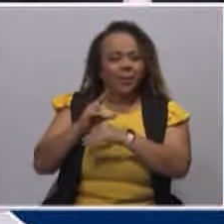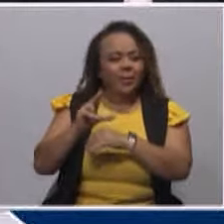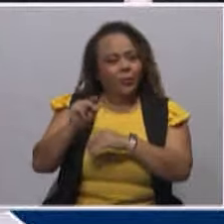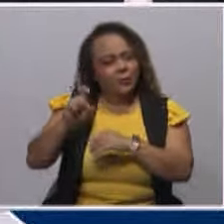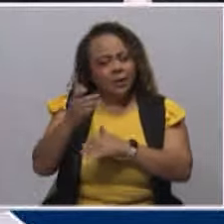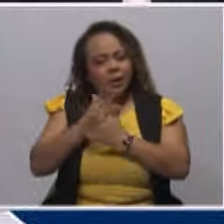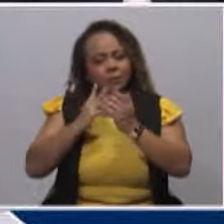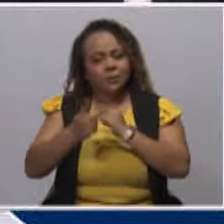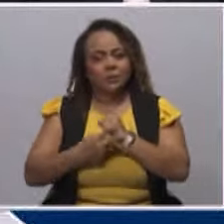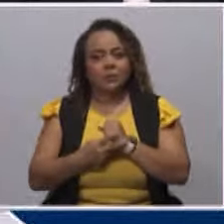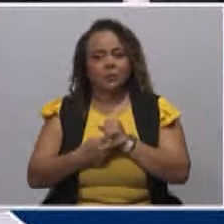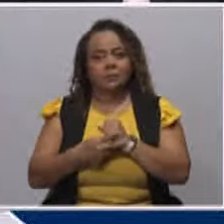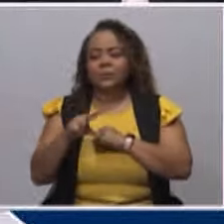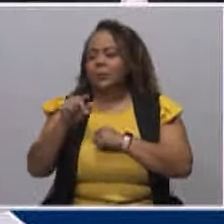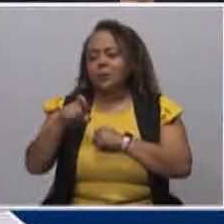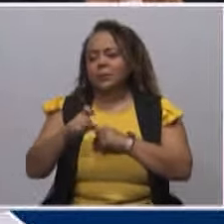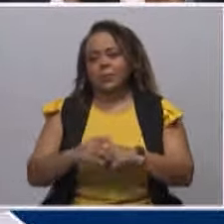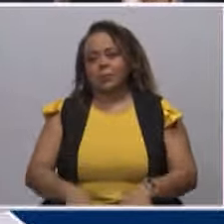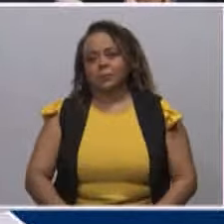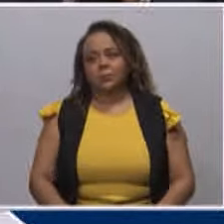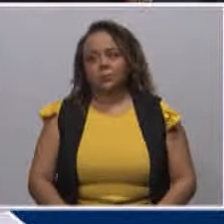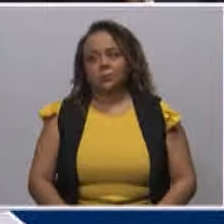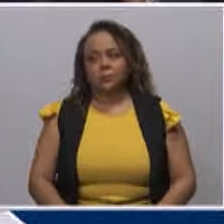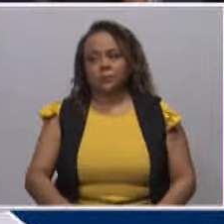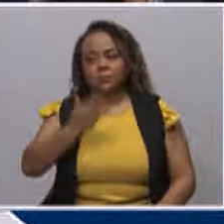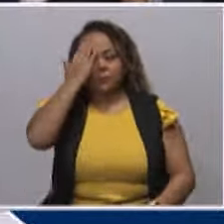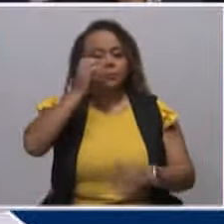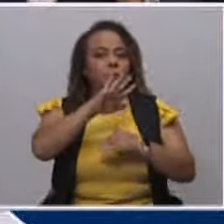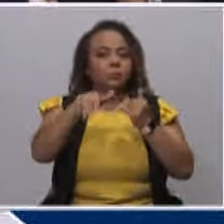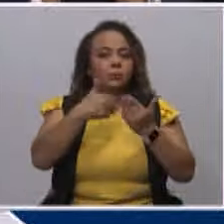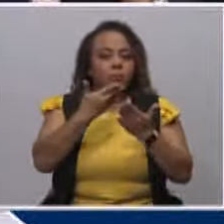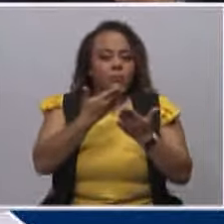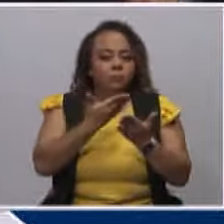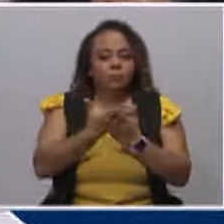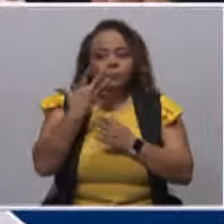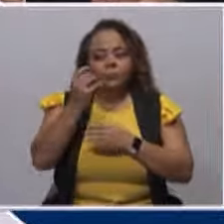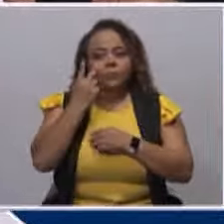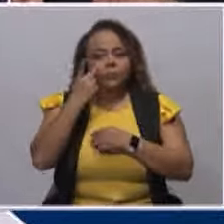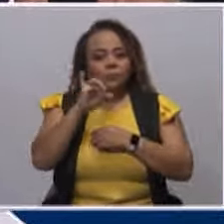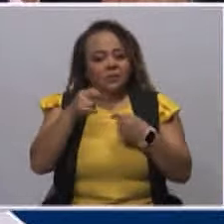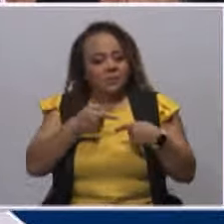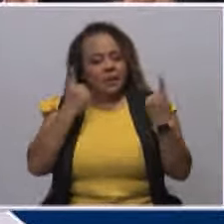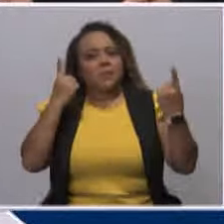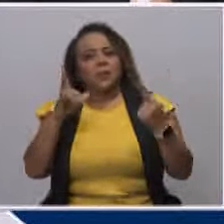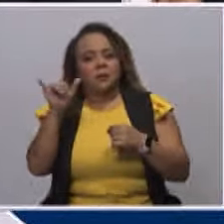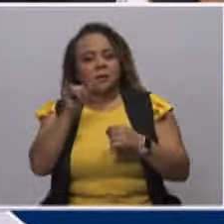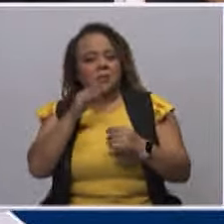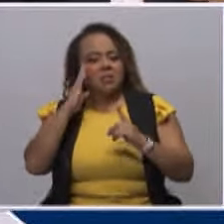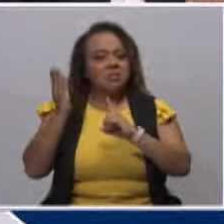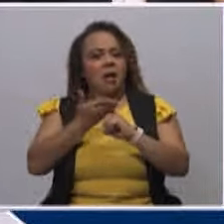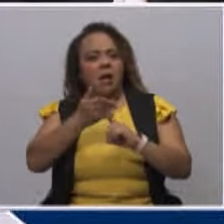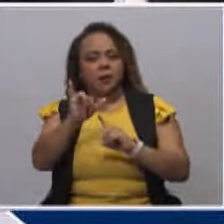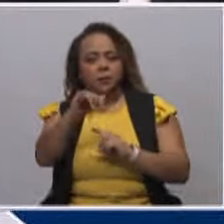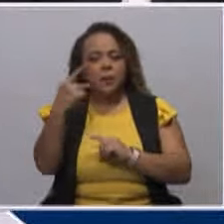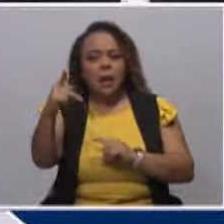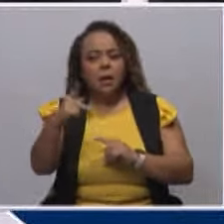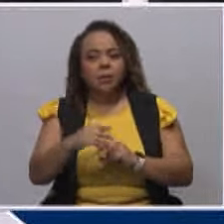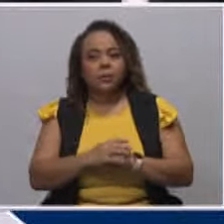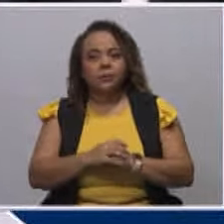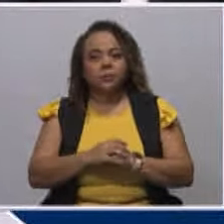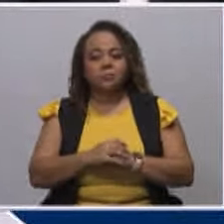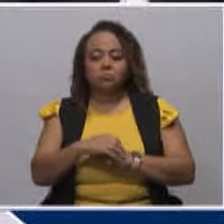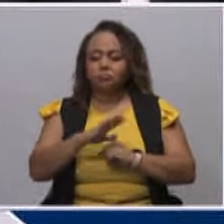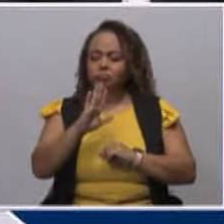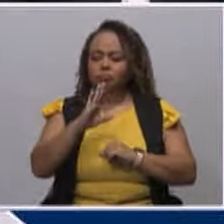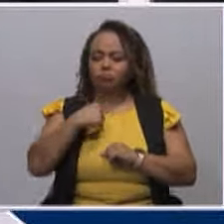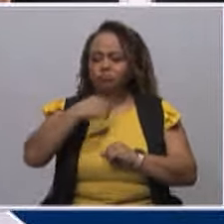en muchas ocasiones no es tan necesaria Porque todo lo externo se ve como como enemigo como ataque como peligro y yo